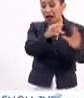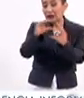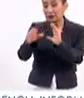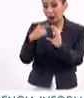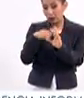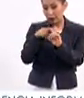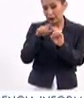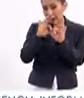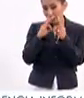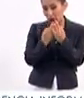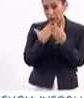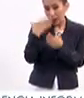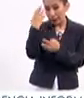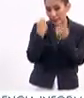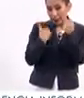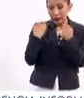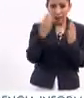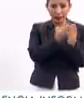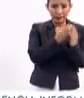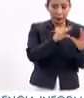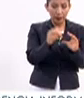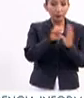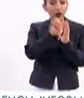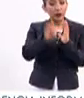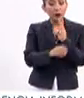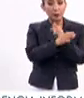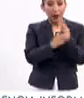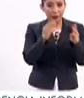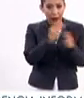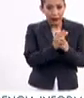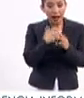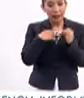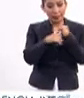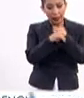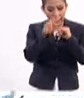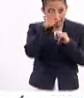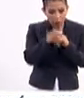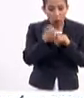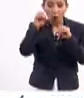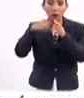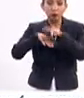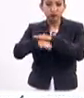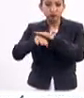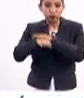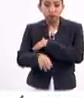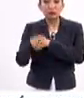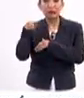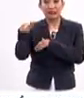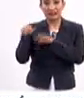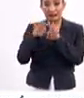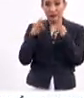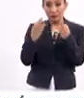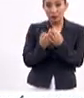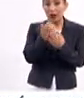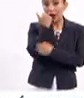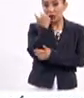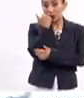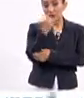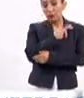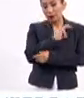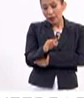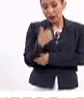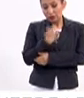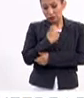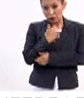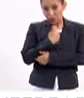varios métodos de enseñanza-aprendizaje, como recursos didácticos en línea o impresos. A través de esta forma, los alumnos adquieren